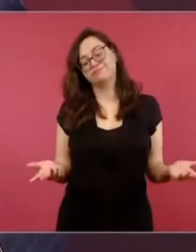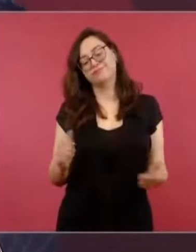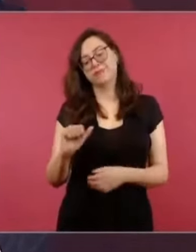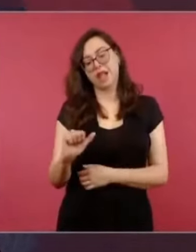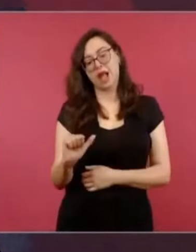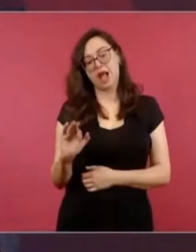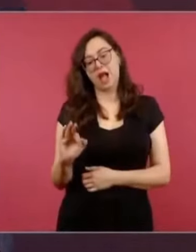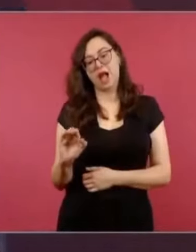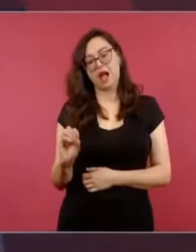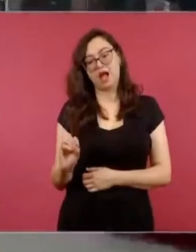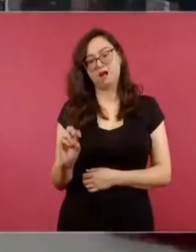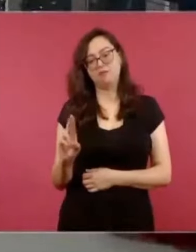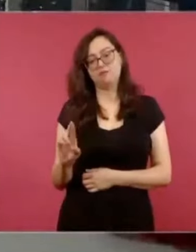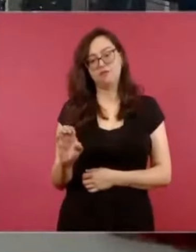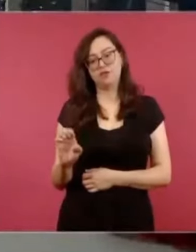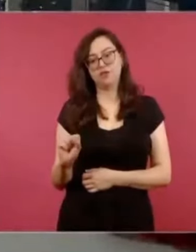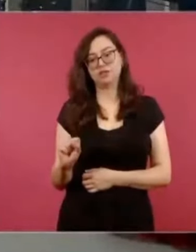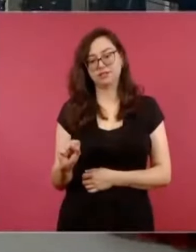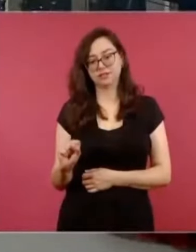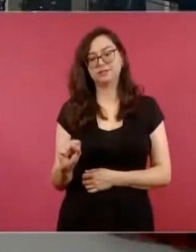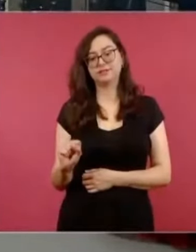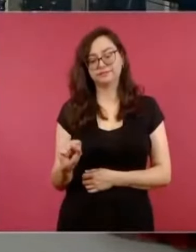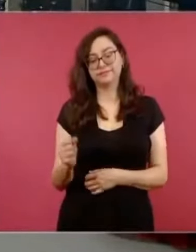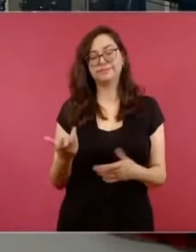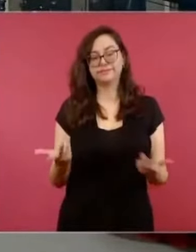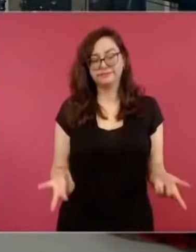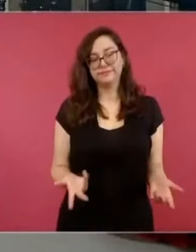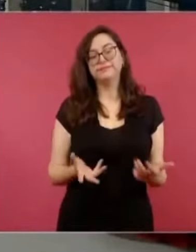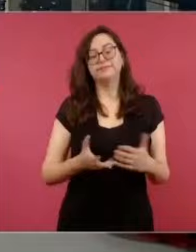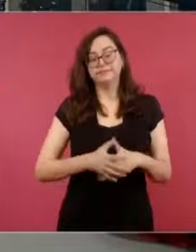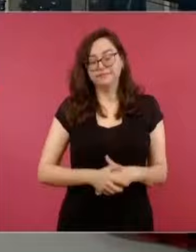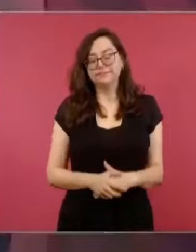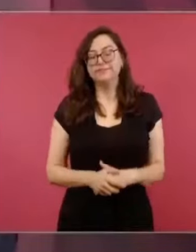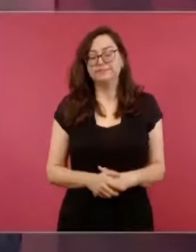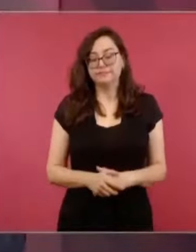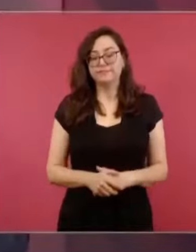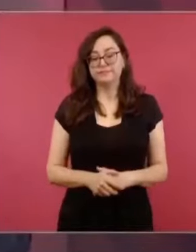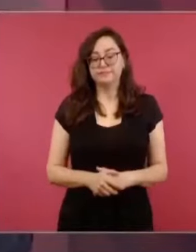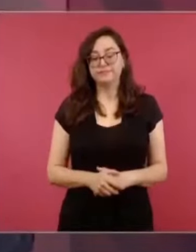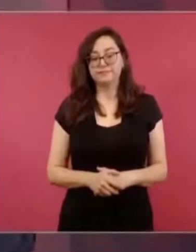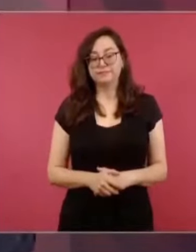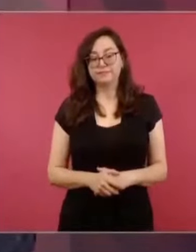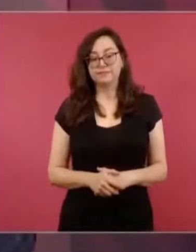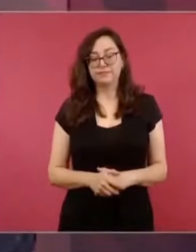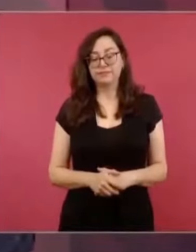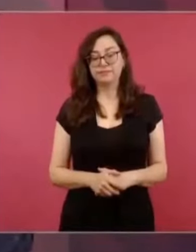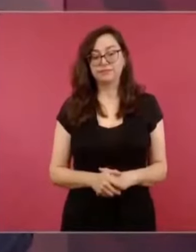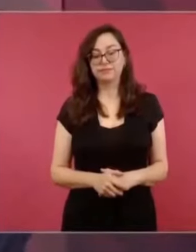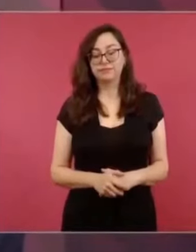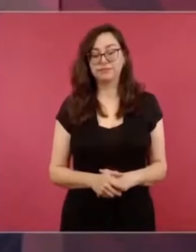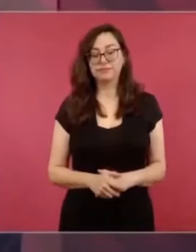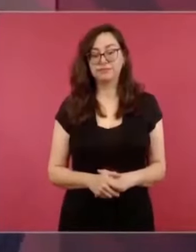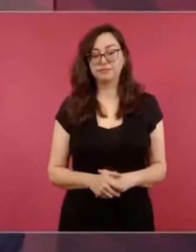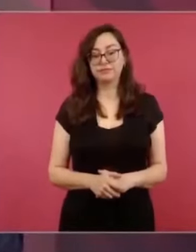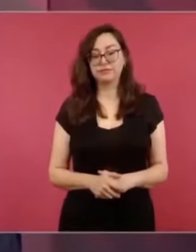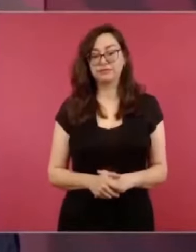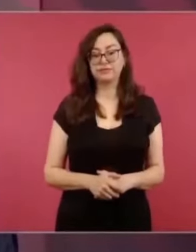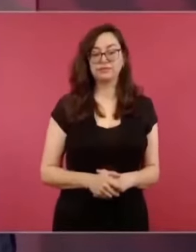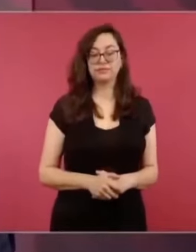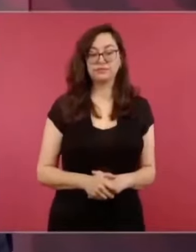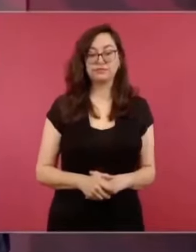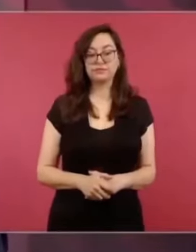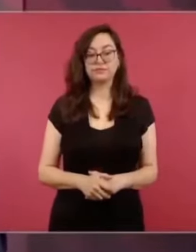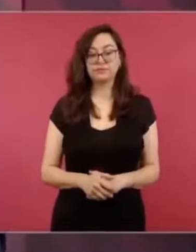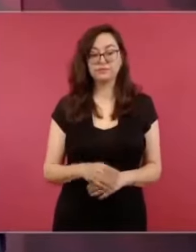de Pensiones y ya desde antes